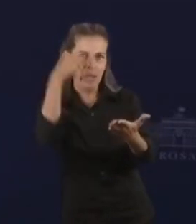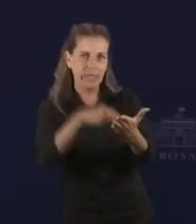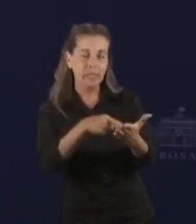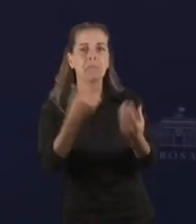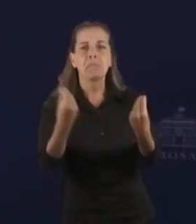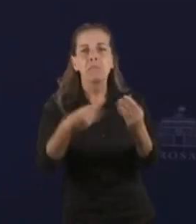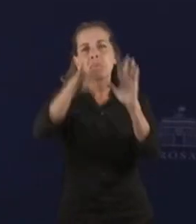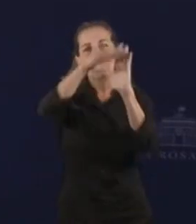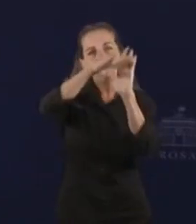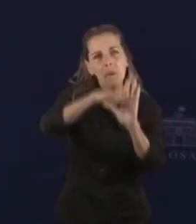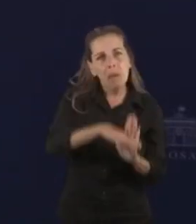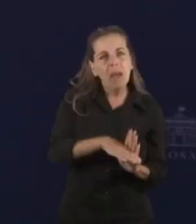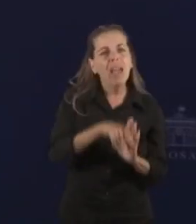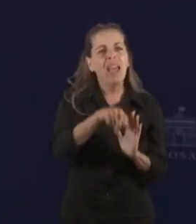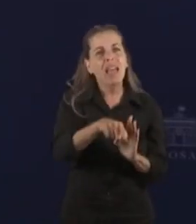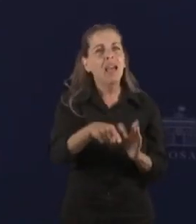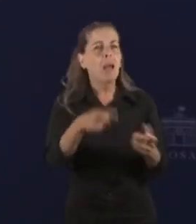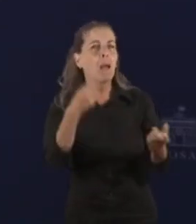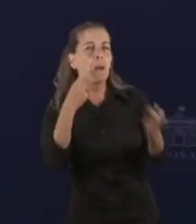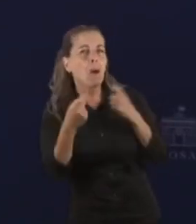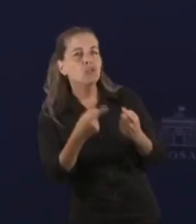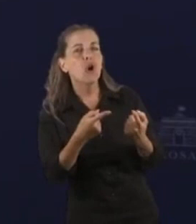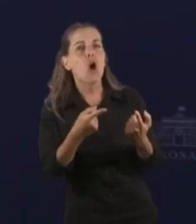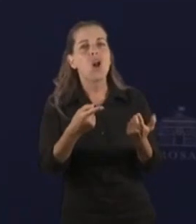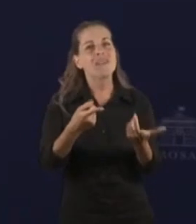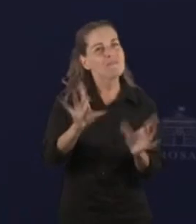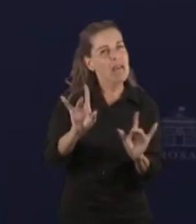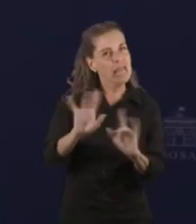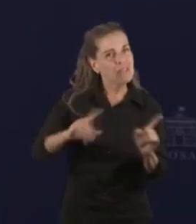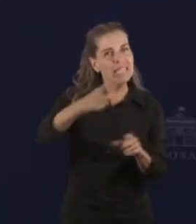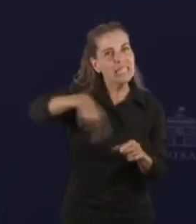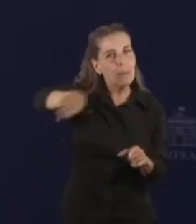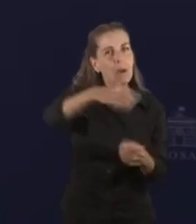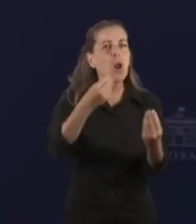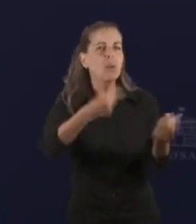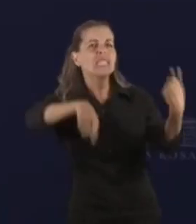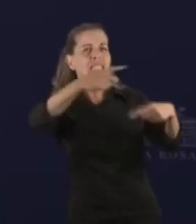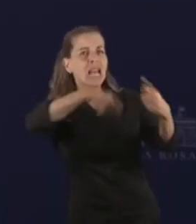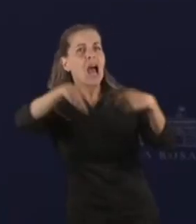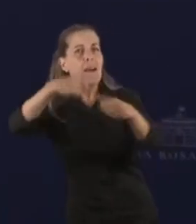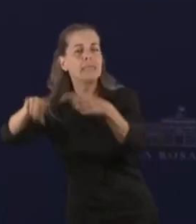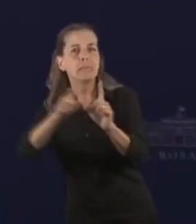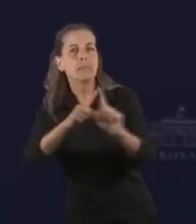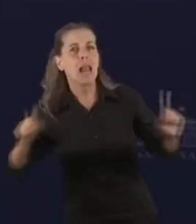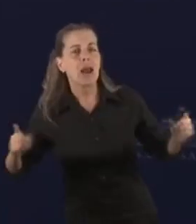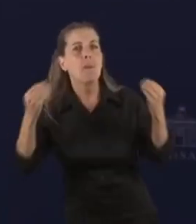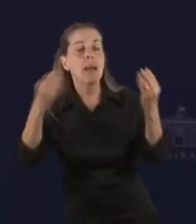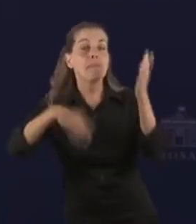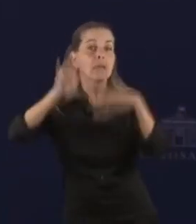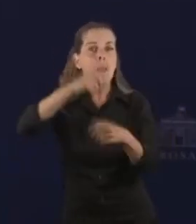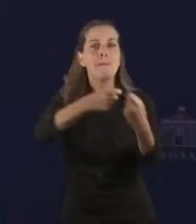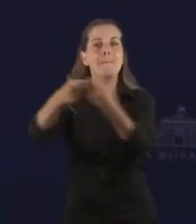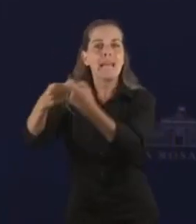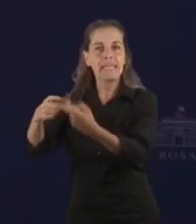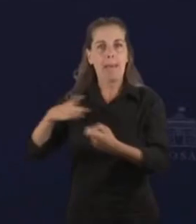regulaciones le complicaban la vida a través de controles y y cuestiones burocráticas aparte del sector privado